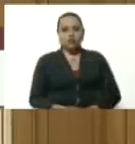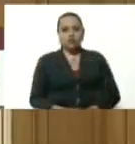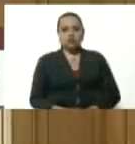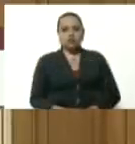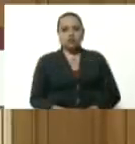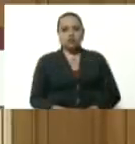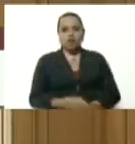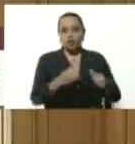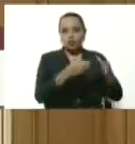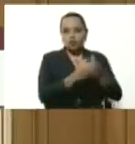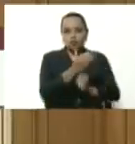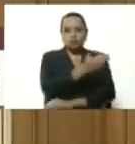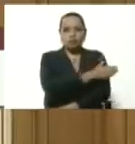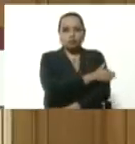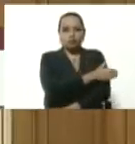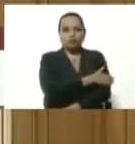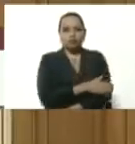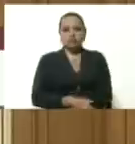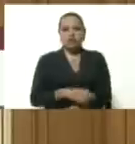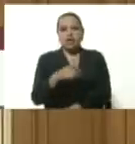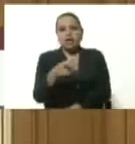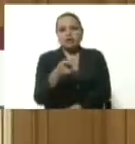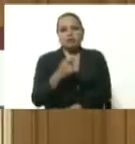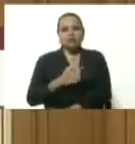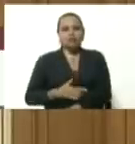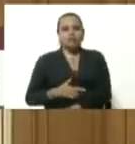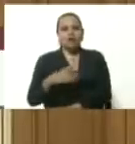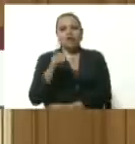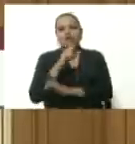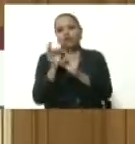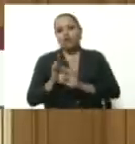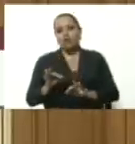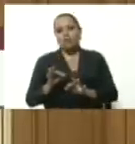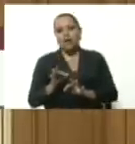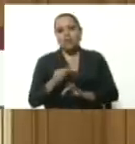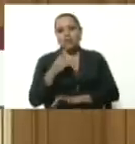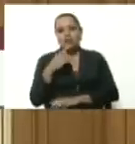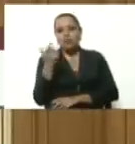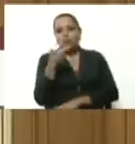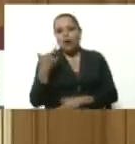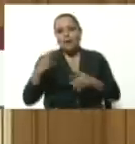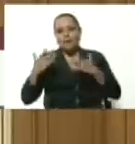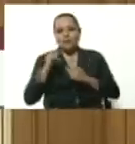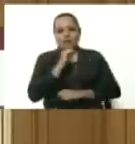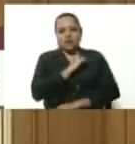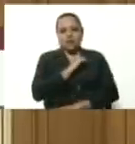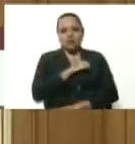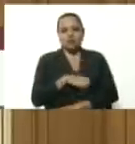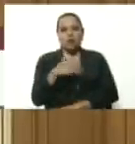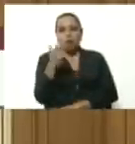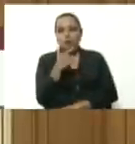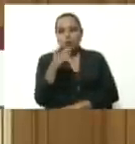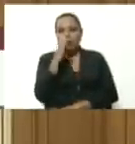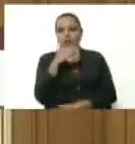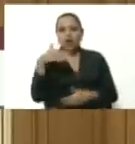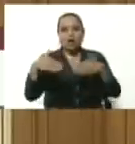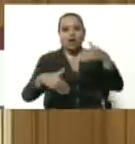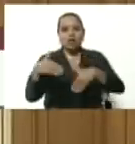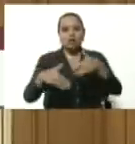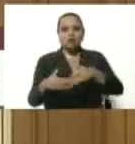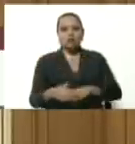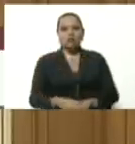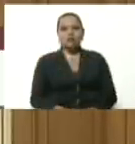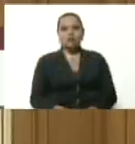de la oposición. Es decir, es un chantaje, es una amenaza. La Unión Europea busca que no se hagan aquí elecciones parlamentarias